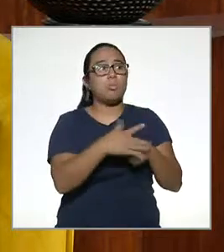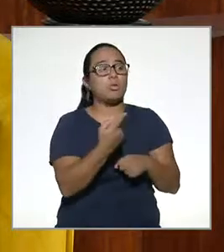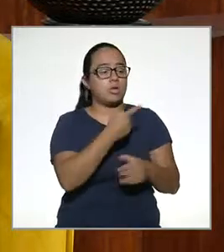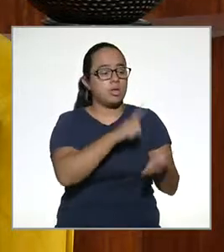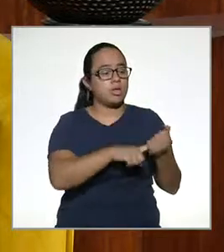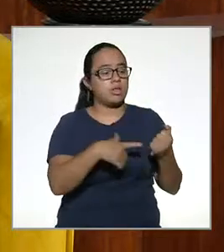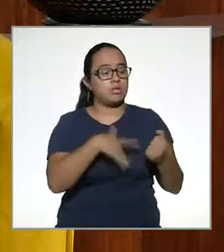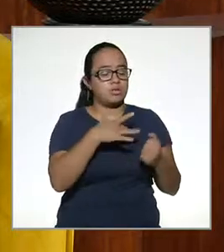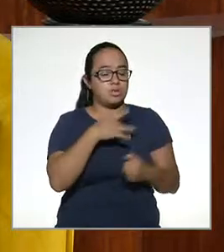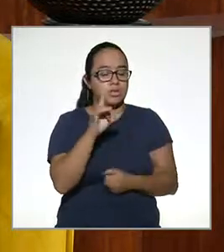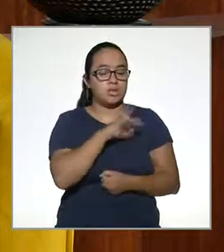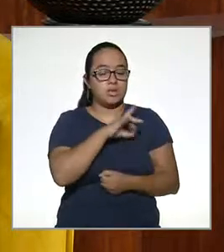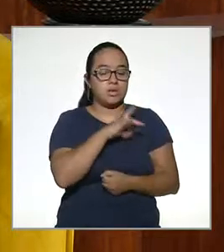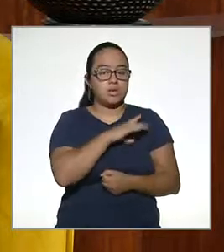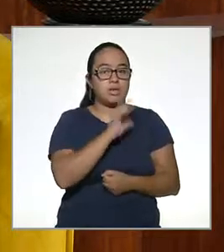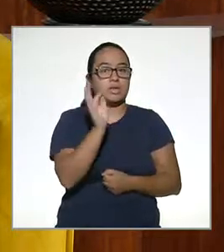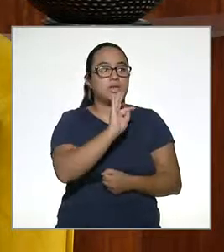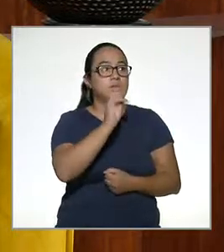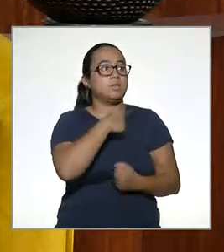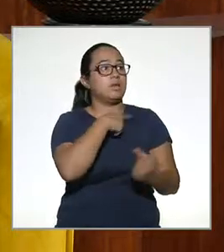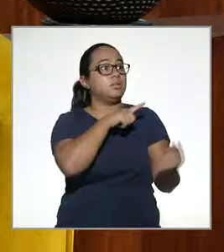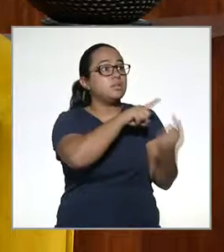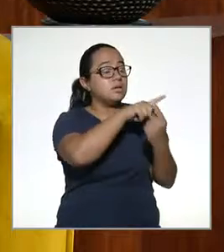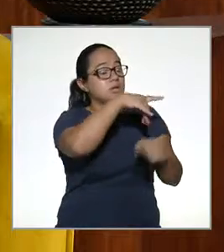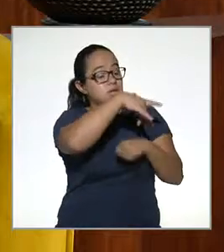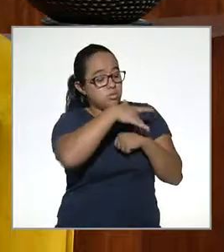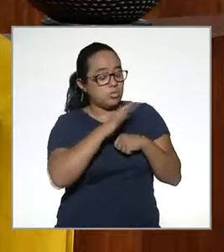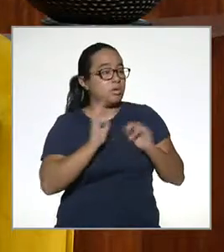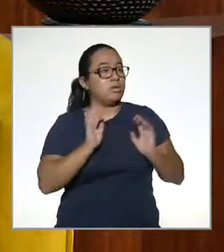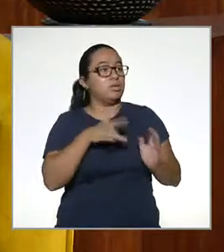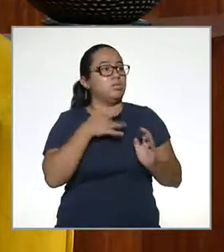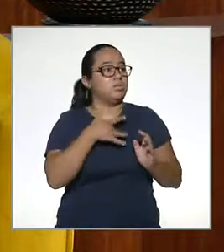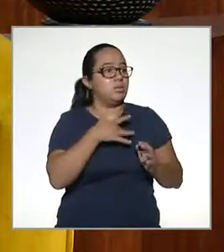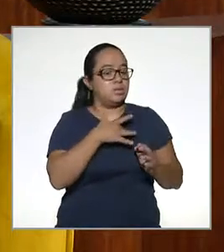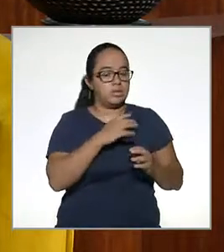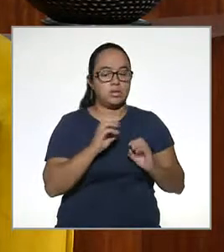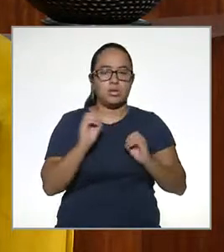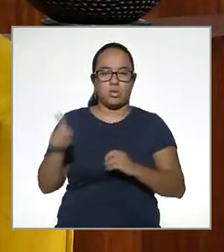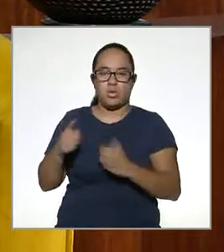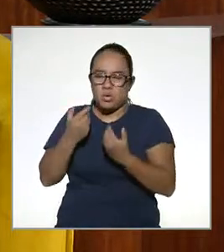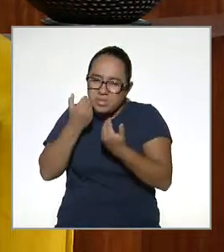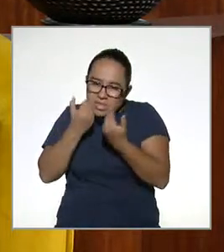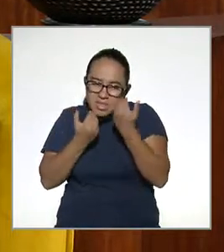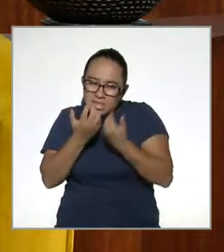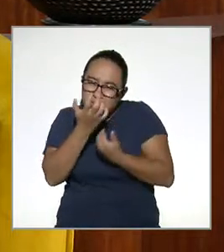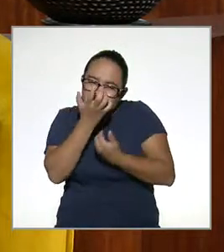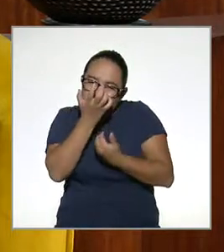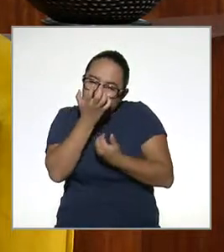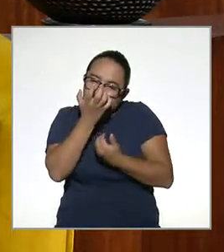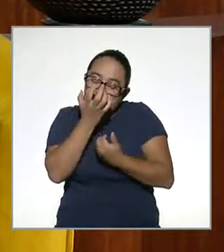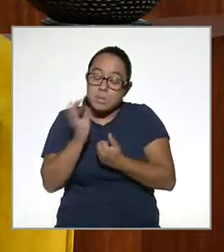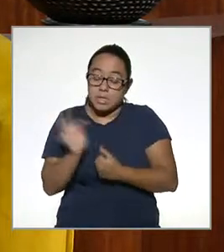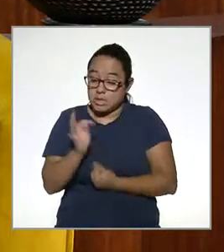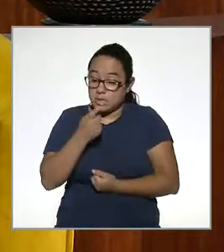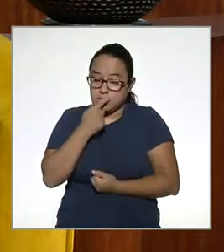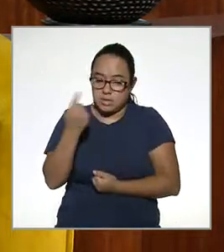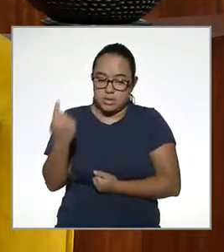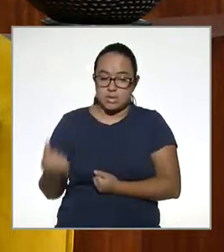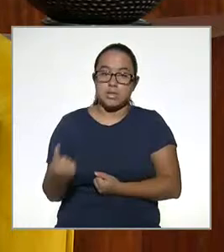justo de tener ese contacto con el otro, o por ejemplo el niño tímido también es un pequeño que pudiera